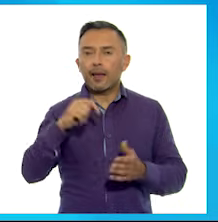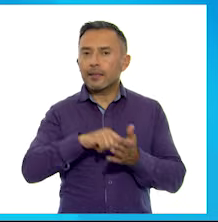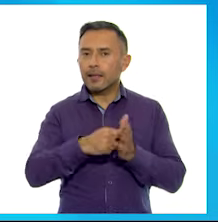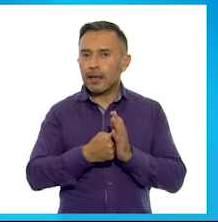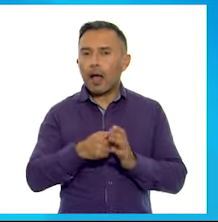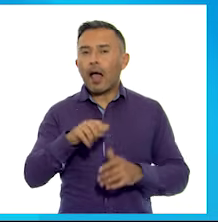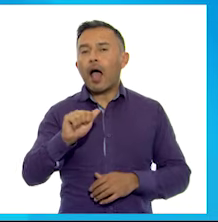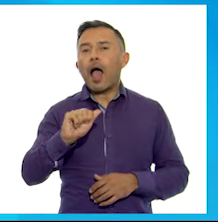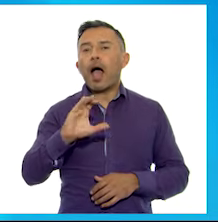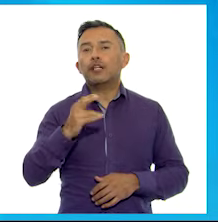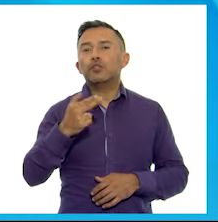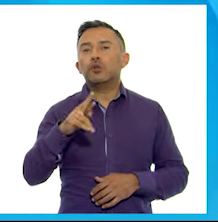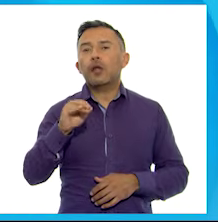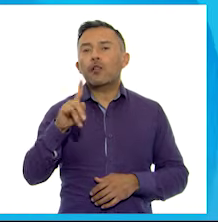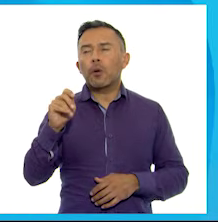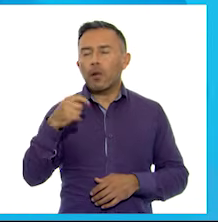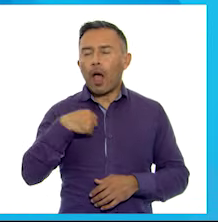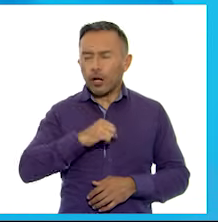¡Salud! Justamente,